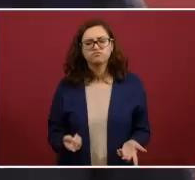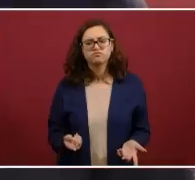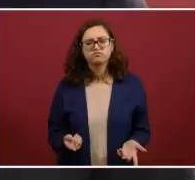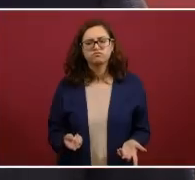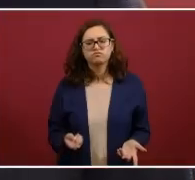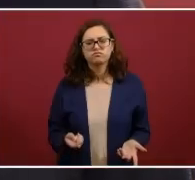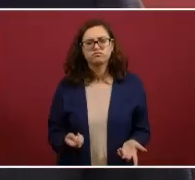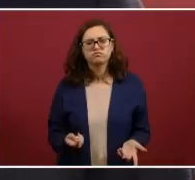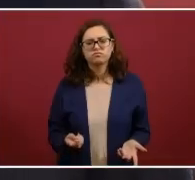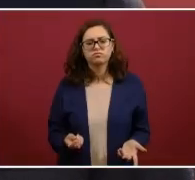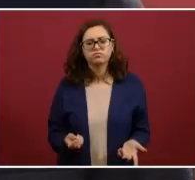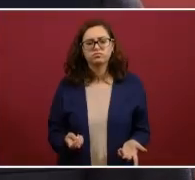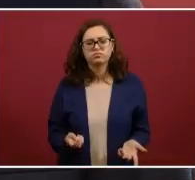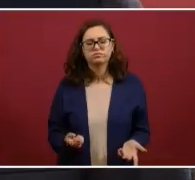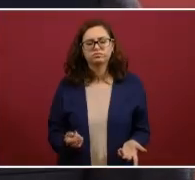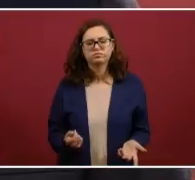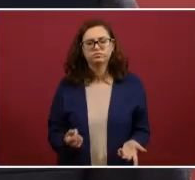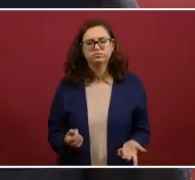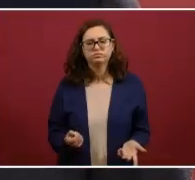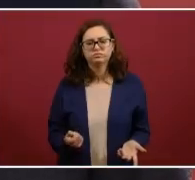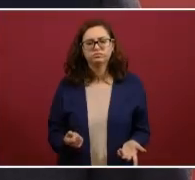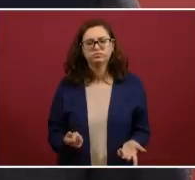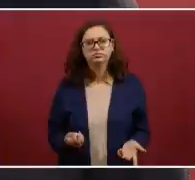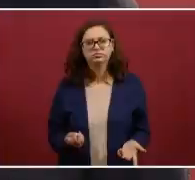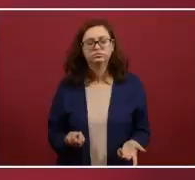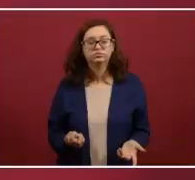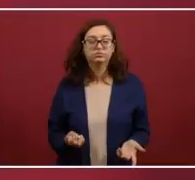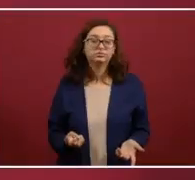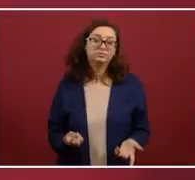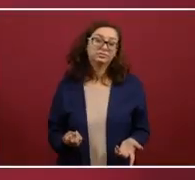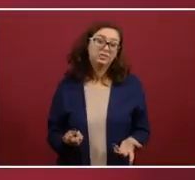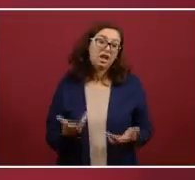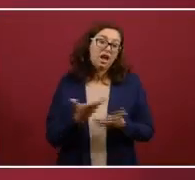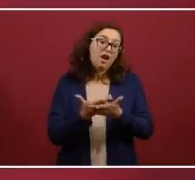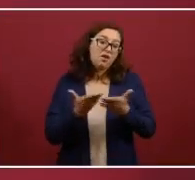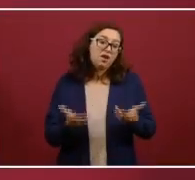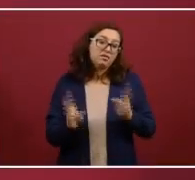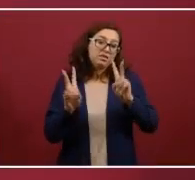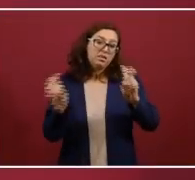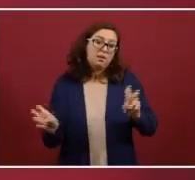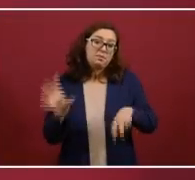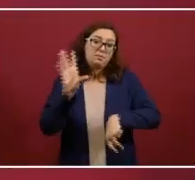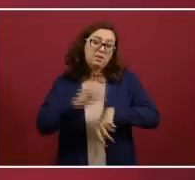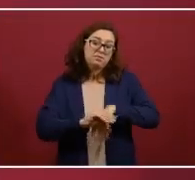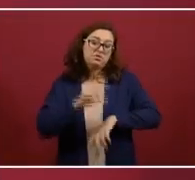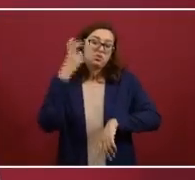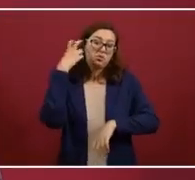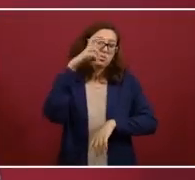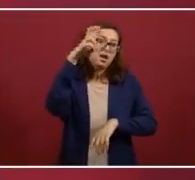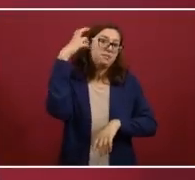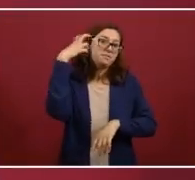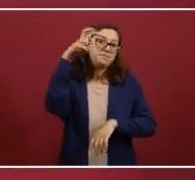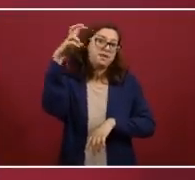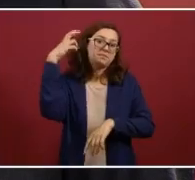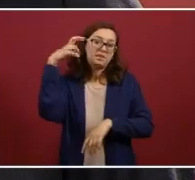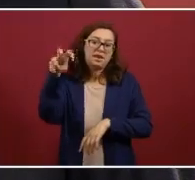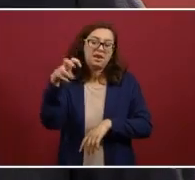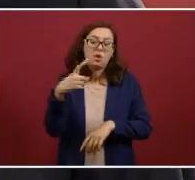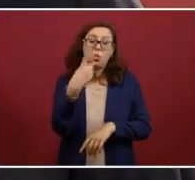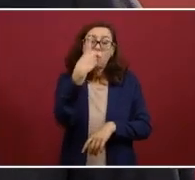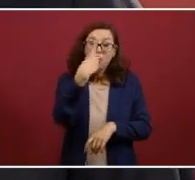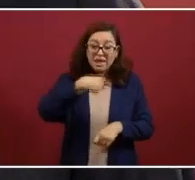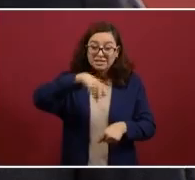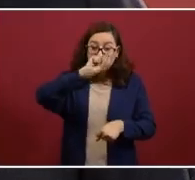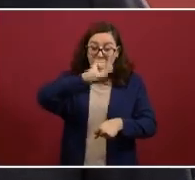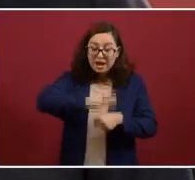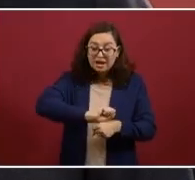de que se autorizan ahora los viajes al extranjero y apenas en una semana